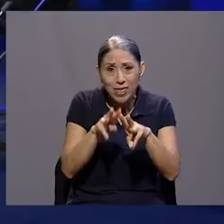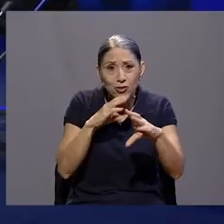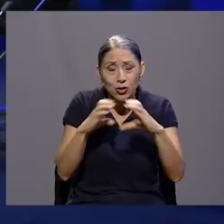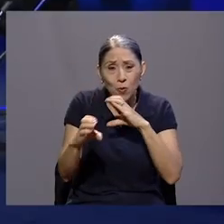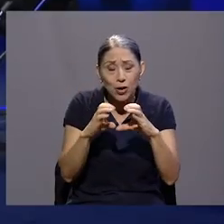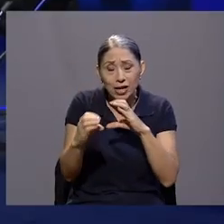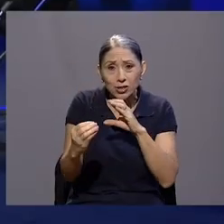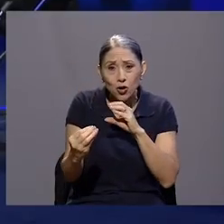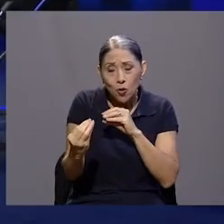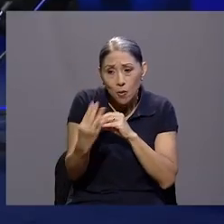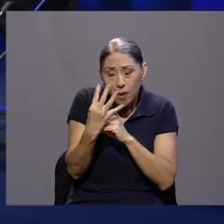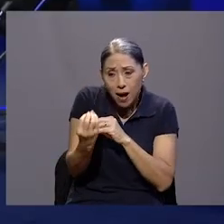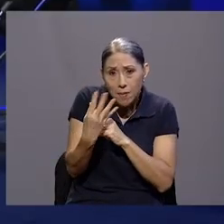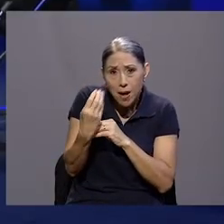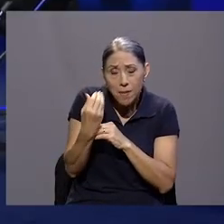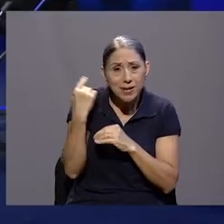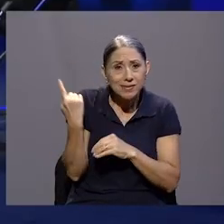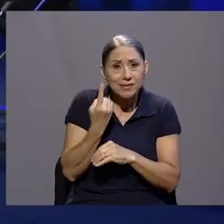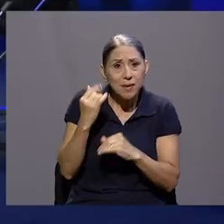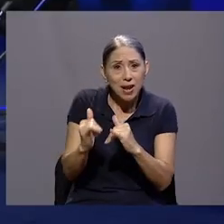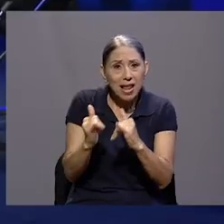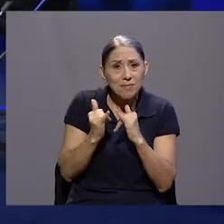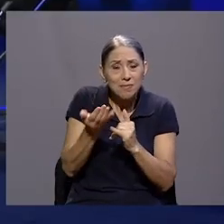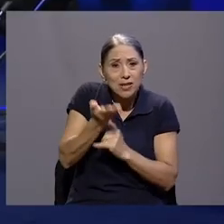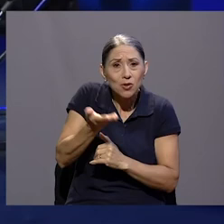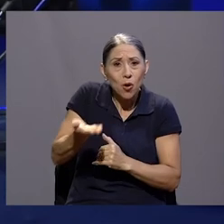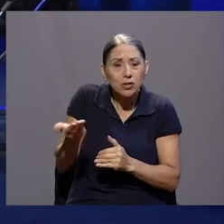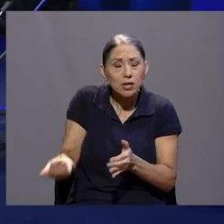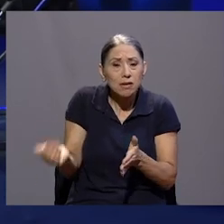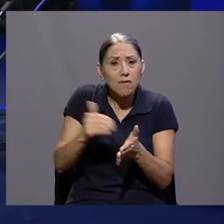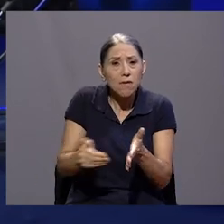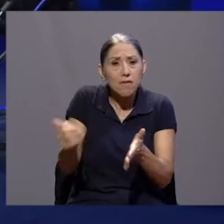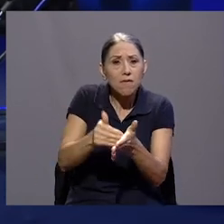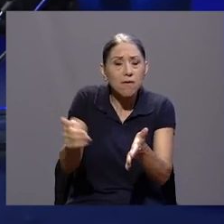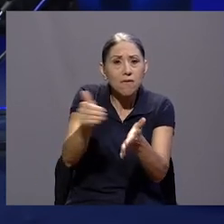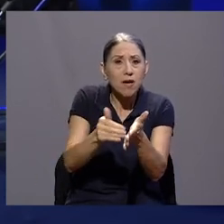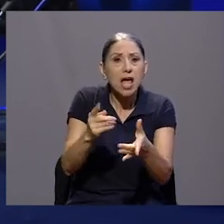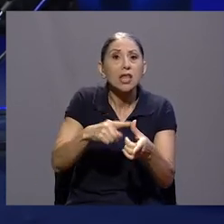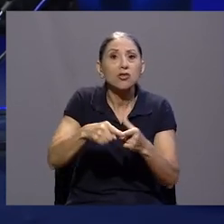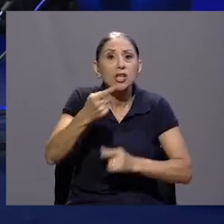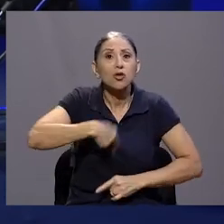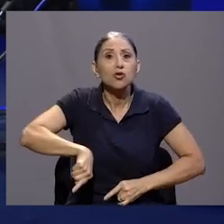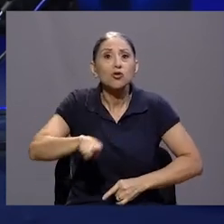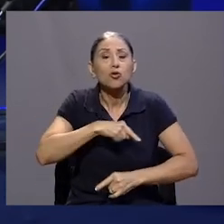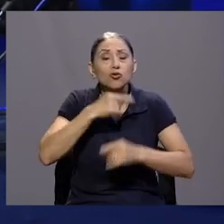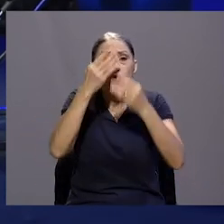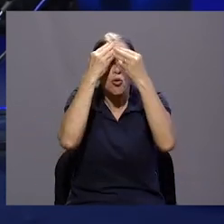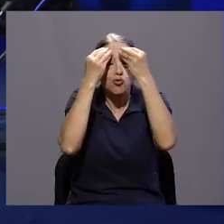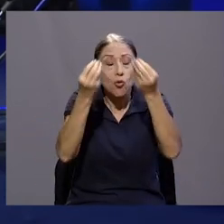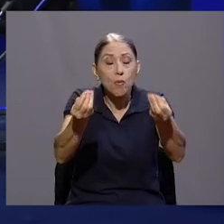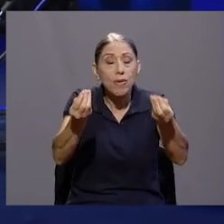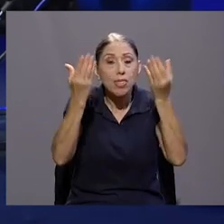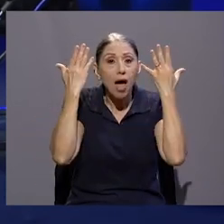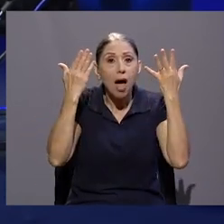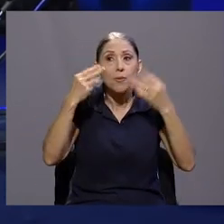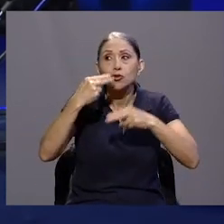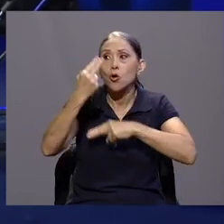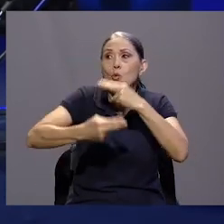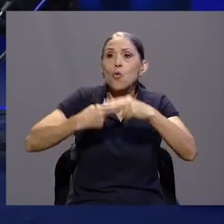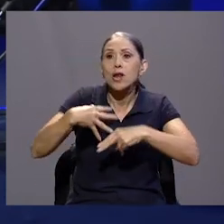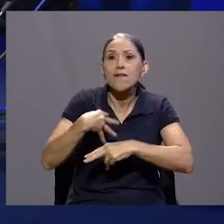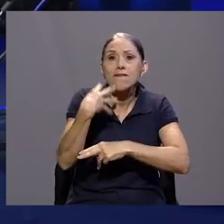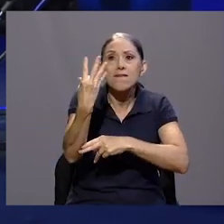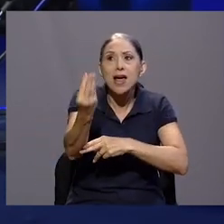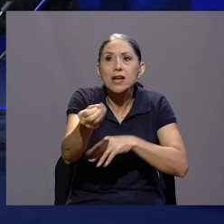y perdemos de vista un mundo enorme casi un universo que está ahí afuera que podemos explorar y del cual